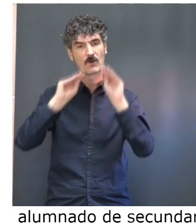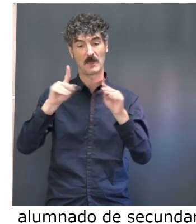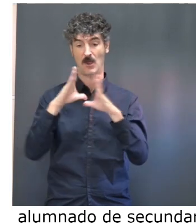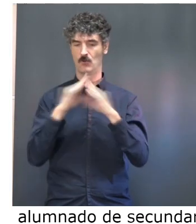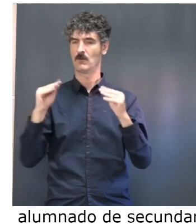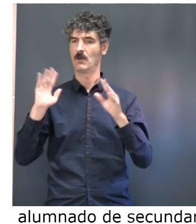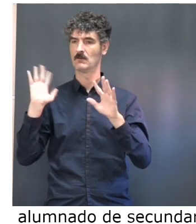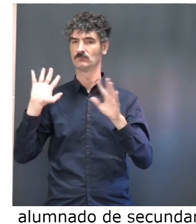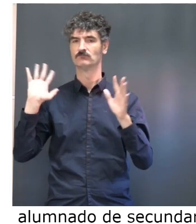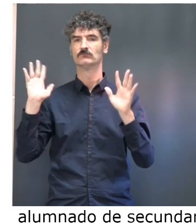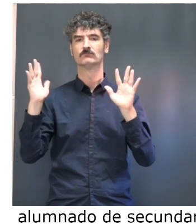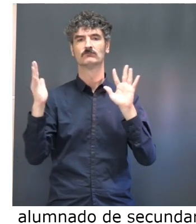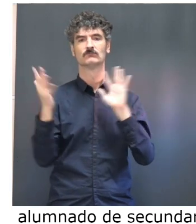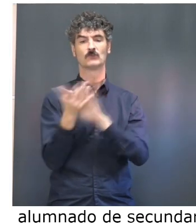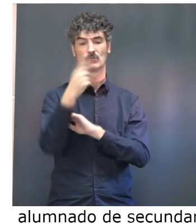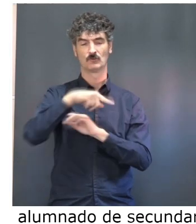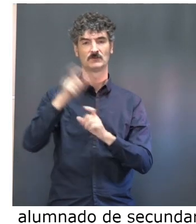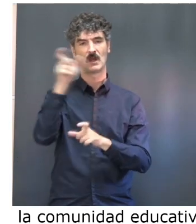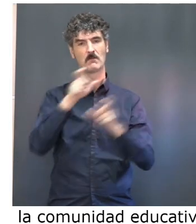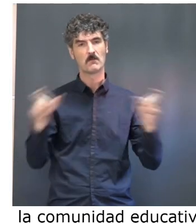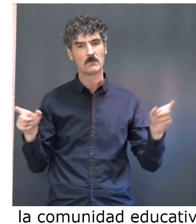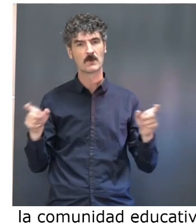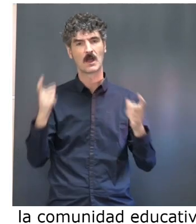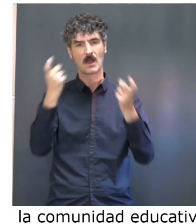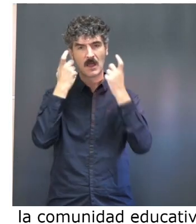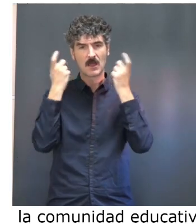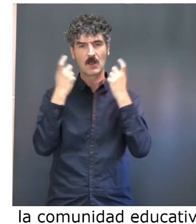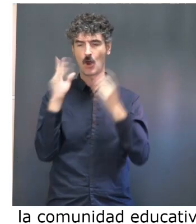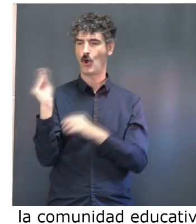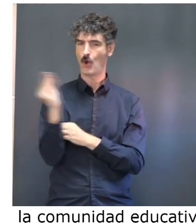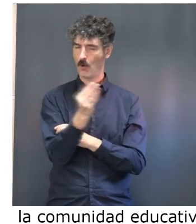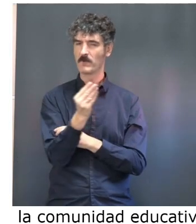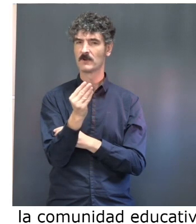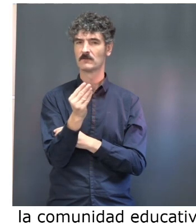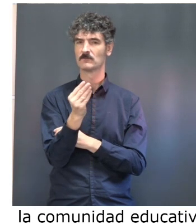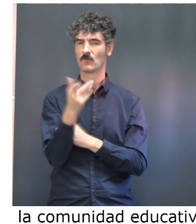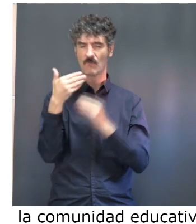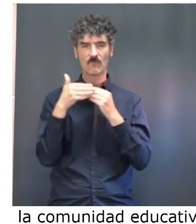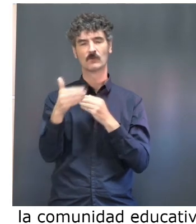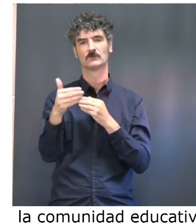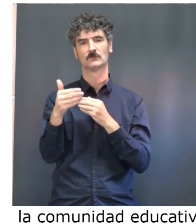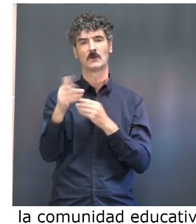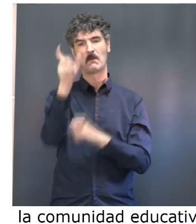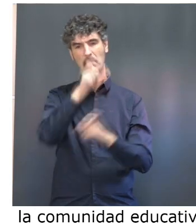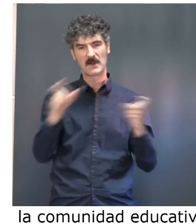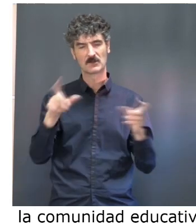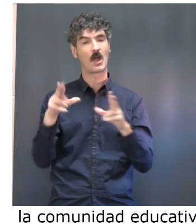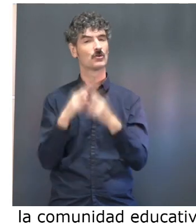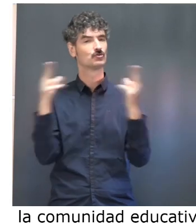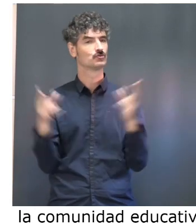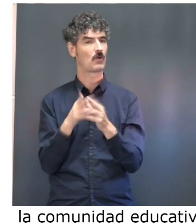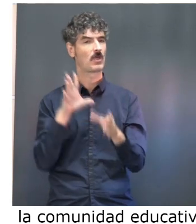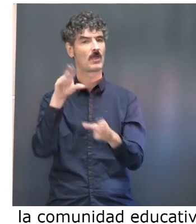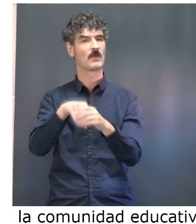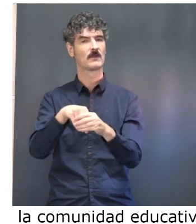va evolucionando muchísimo nuestra población escolar y joven, y que van a ser futuros personas en esta sociedad